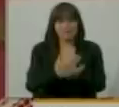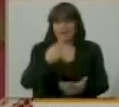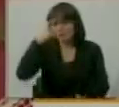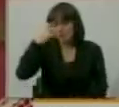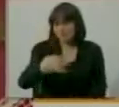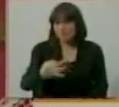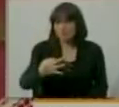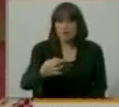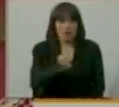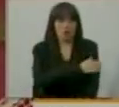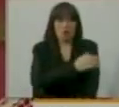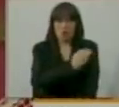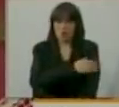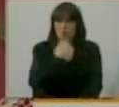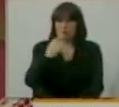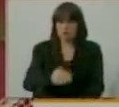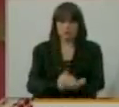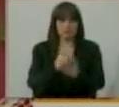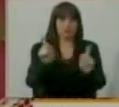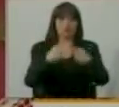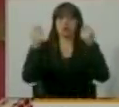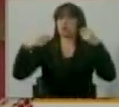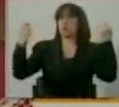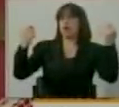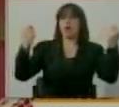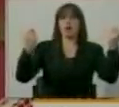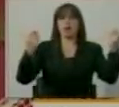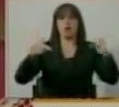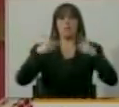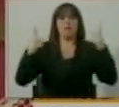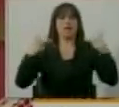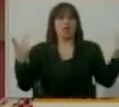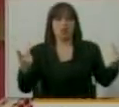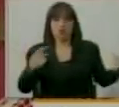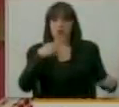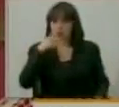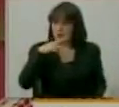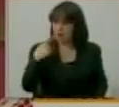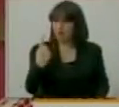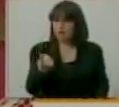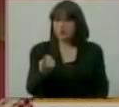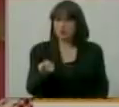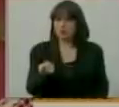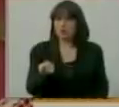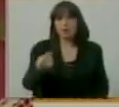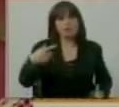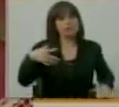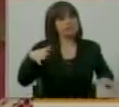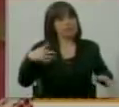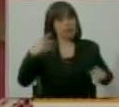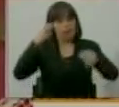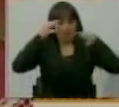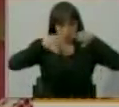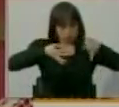a ti te pone de titular en un periódico, con tus declaraciones, compadre, revísese.